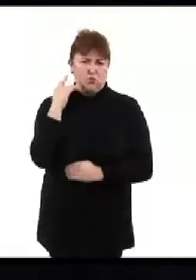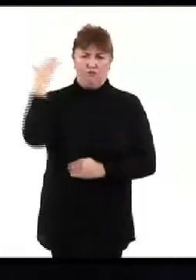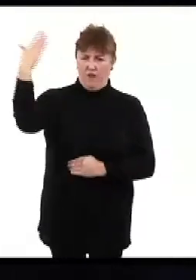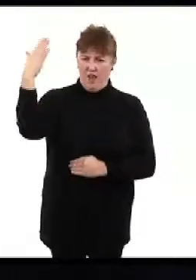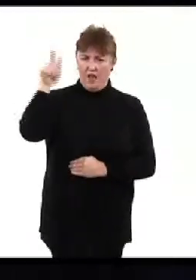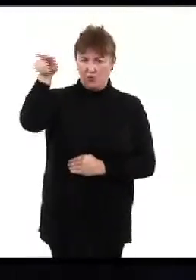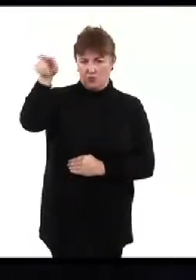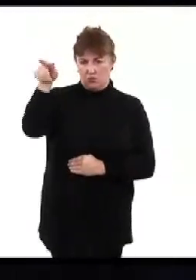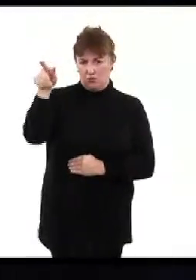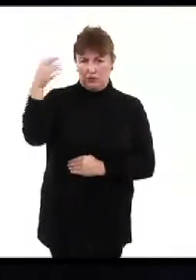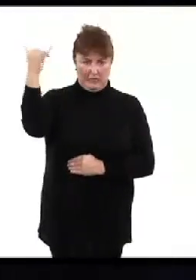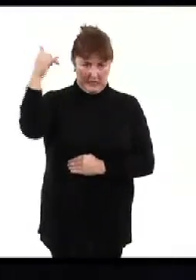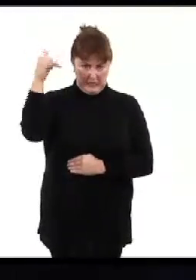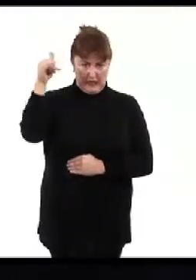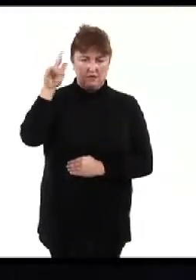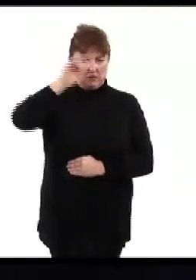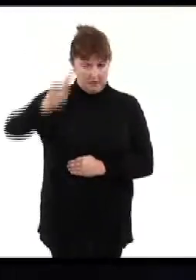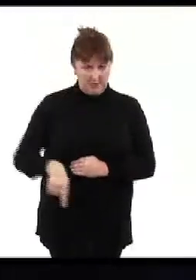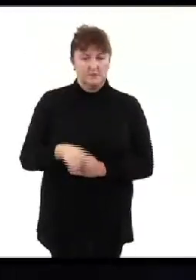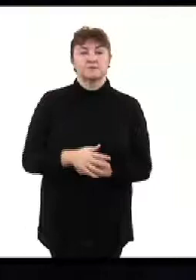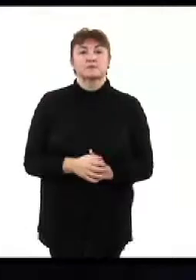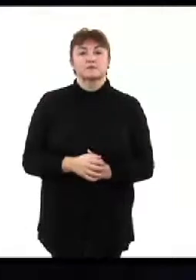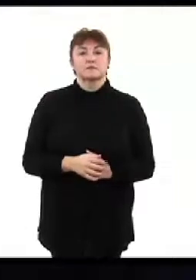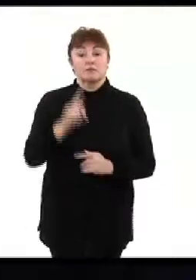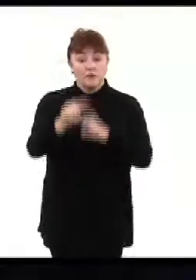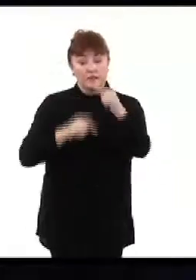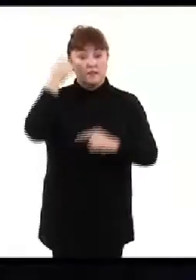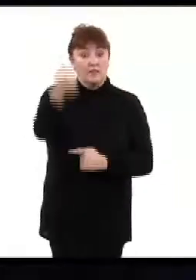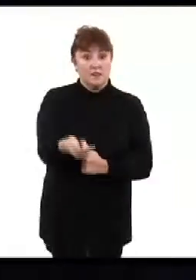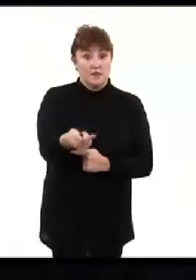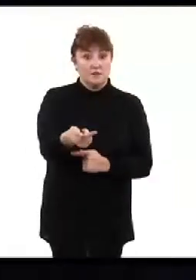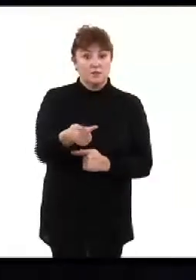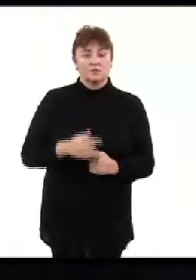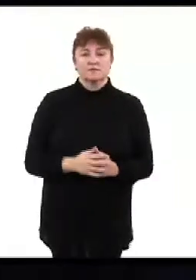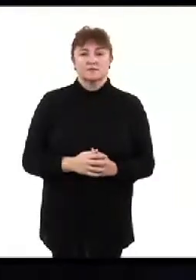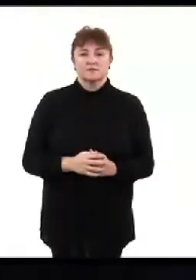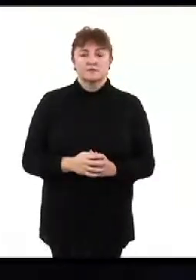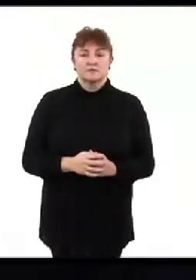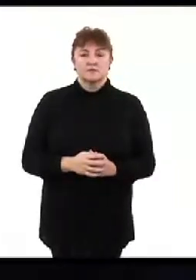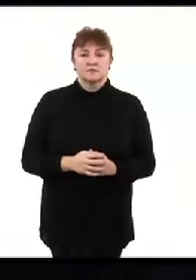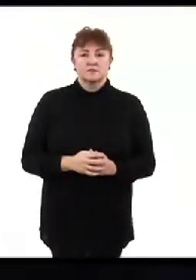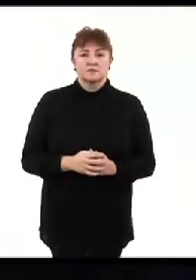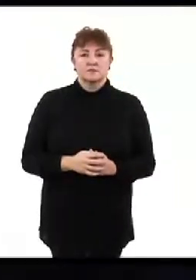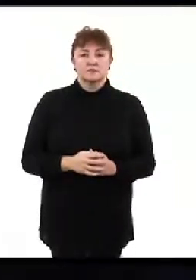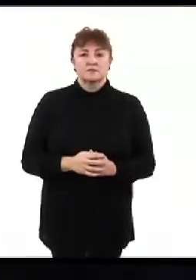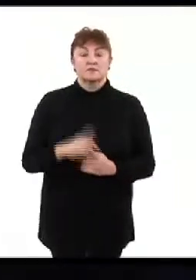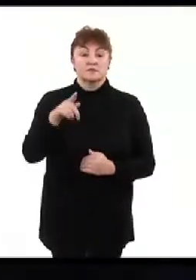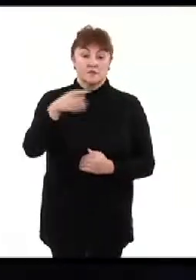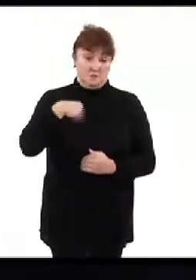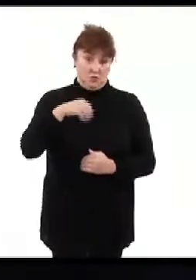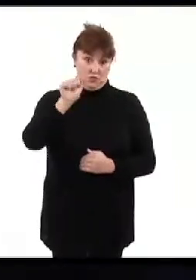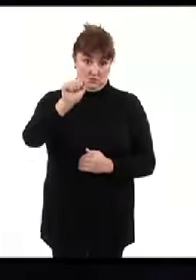importante de California también, y bueno, posteriormente en la San Diego State